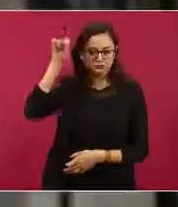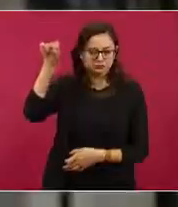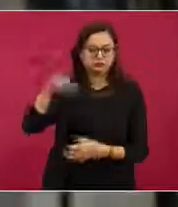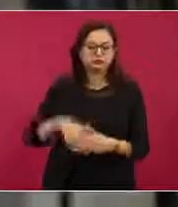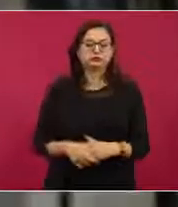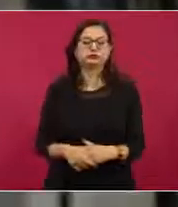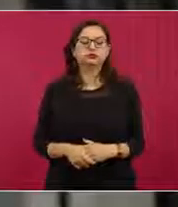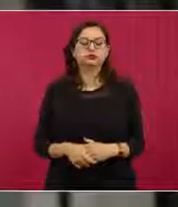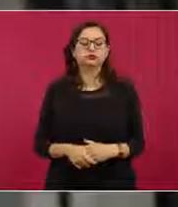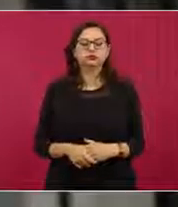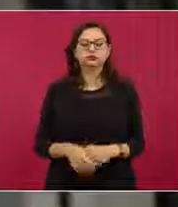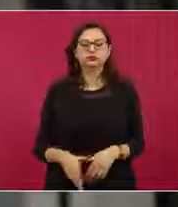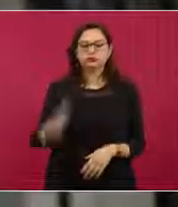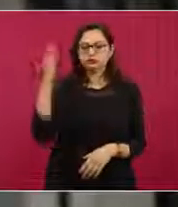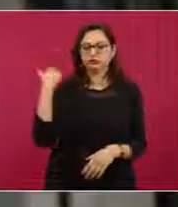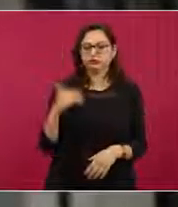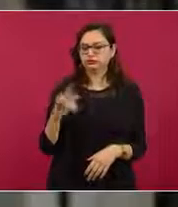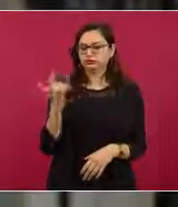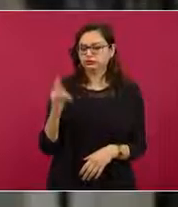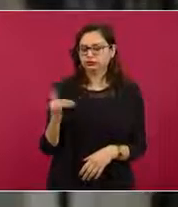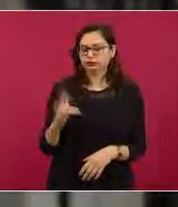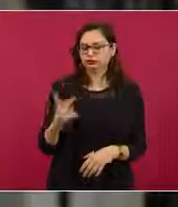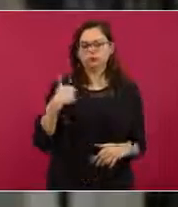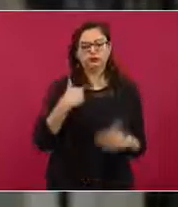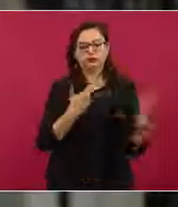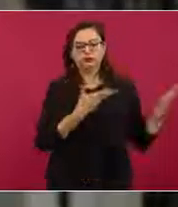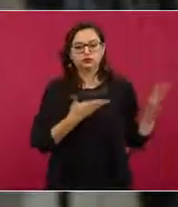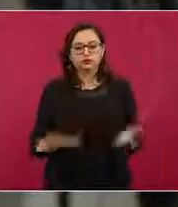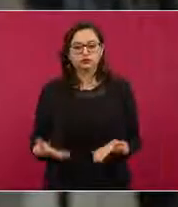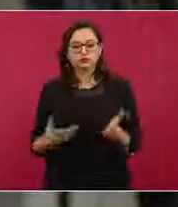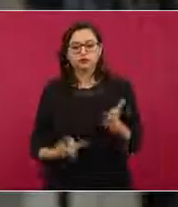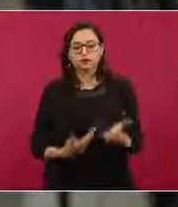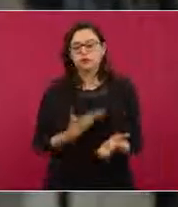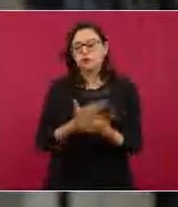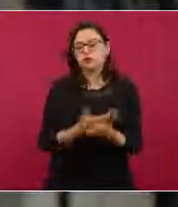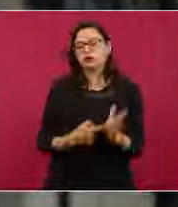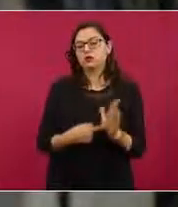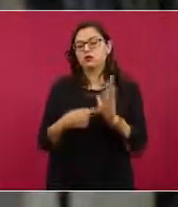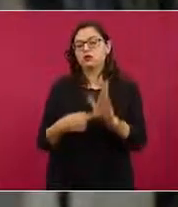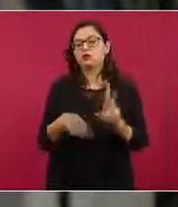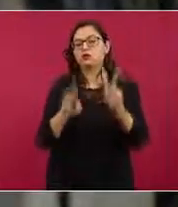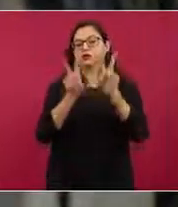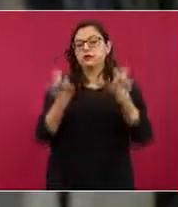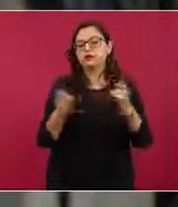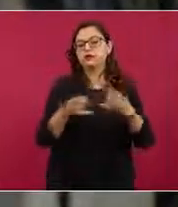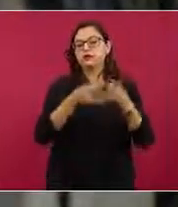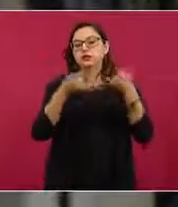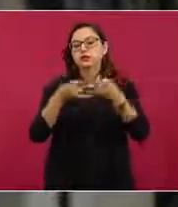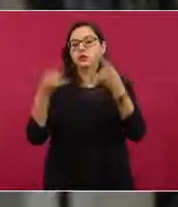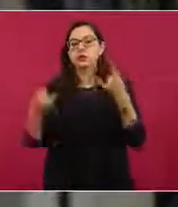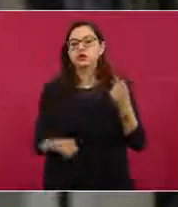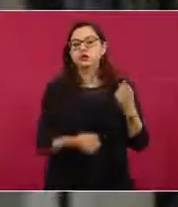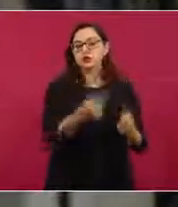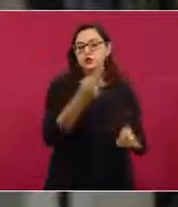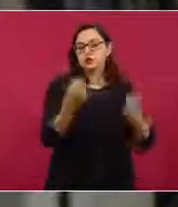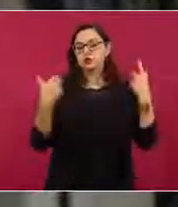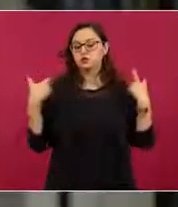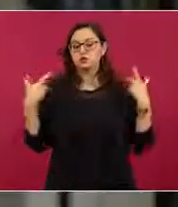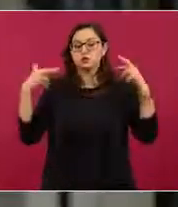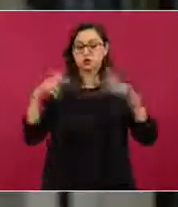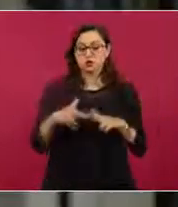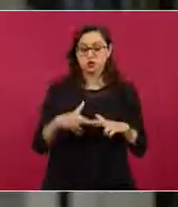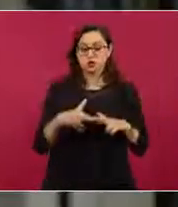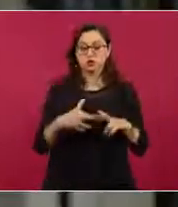julio, presidente, le presenté aquí casos de trabajadores de la educación que siguen ya en el cuarto año